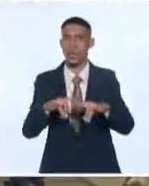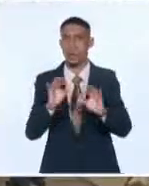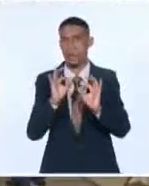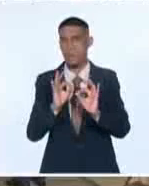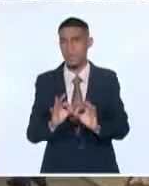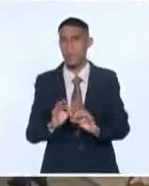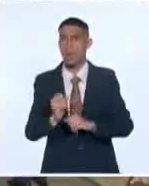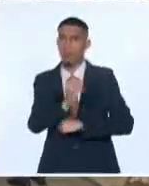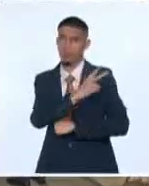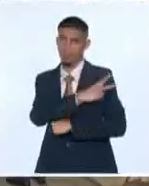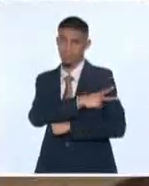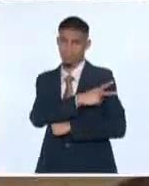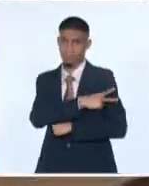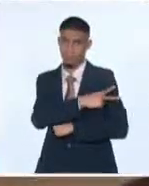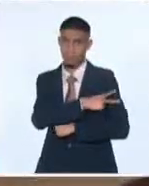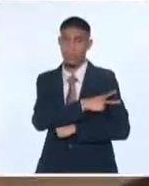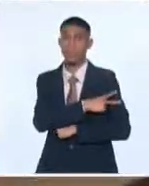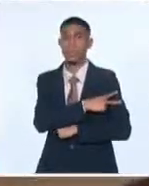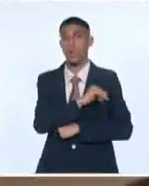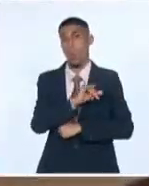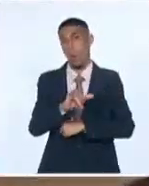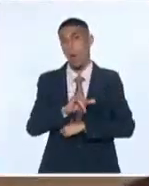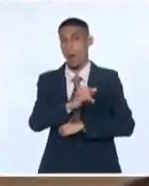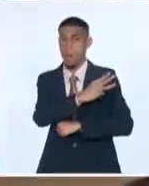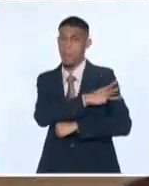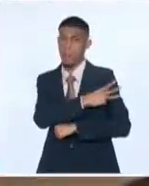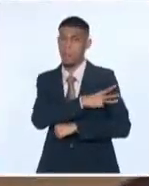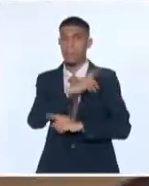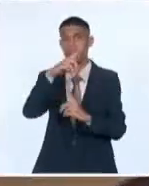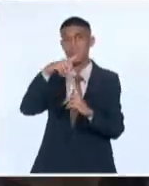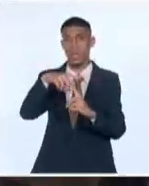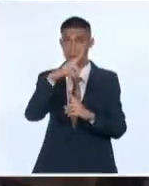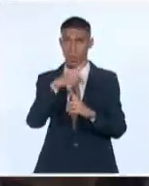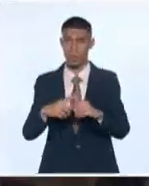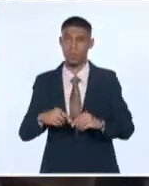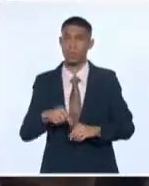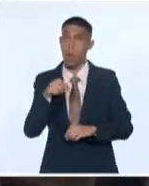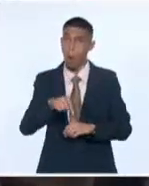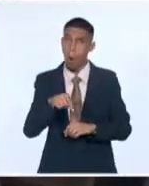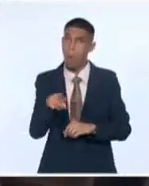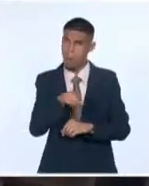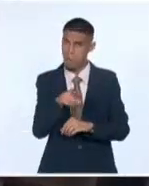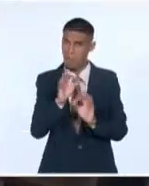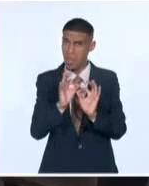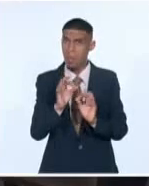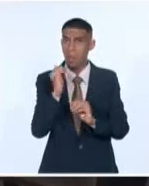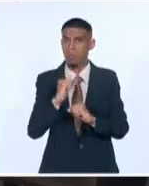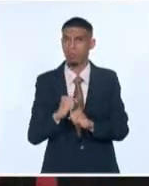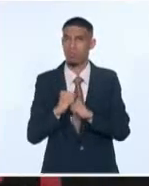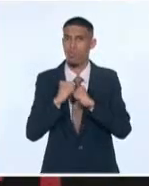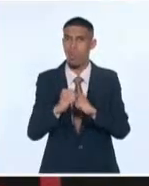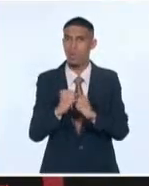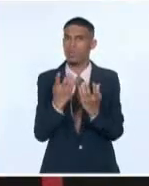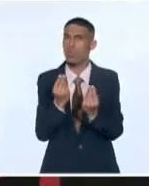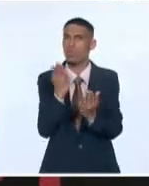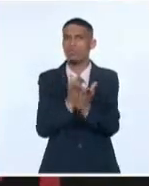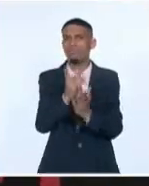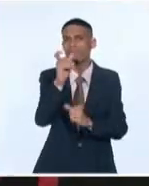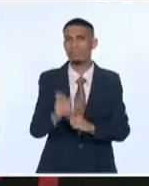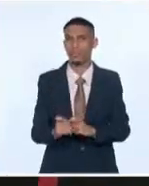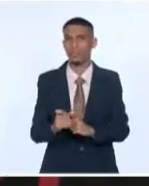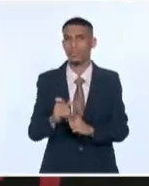enseñanzas secundaria básica, preuniversitario y politécnica, las que hoy tienen mayor demanda de fuerza laboral. La enseñanza técnica